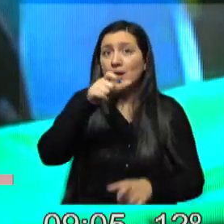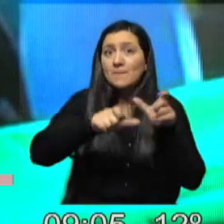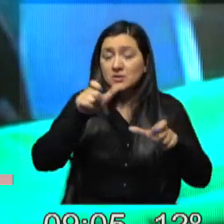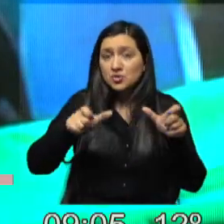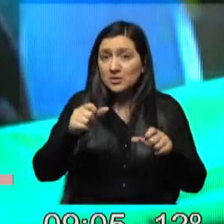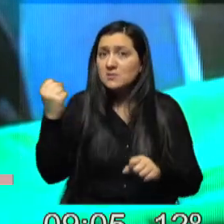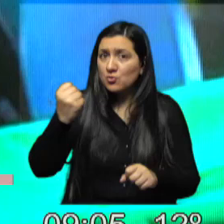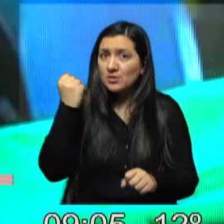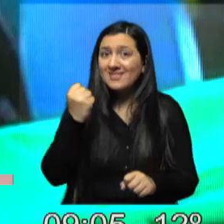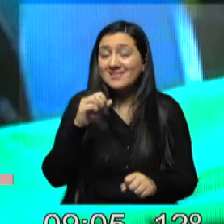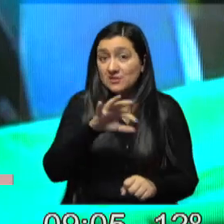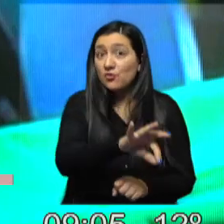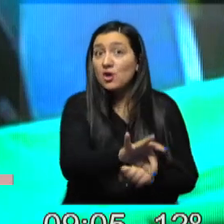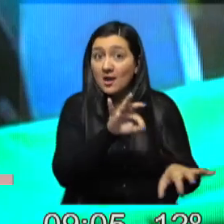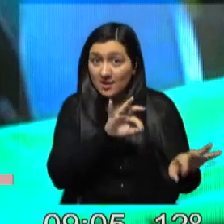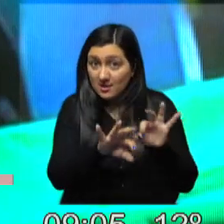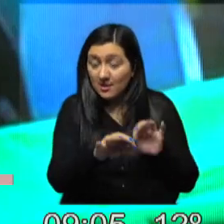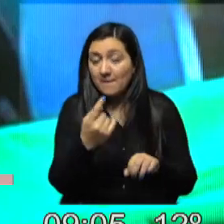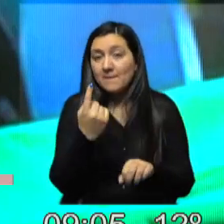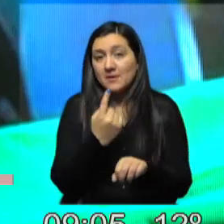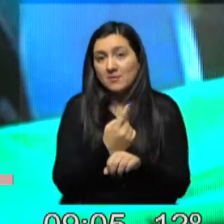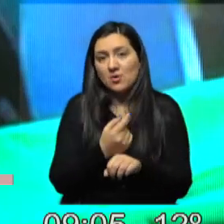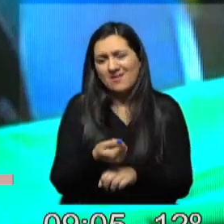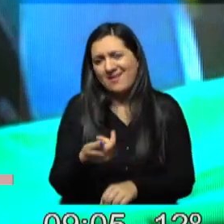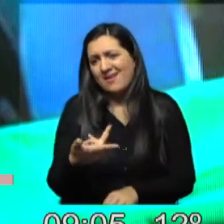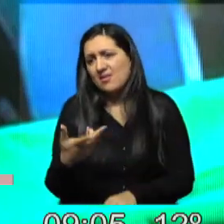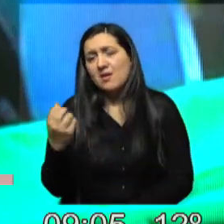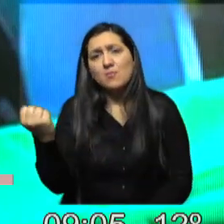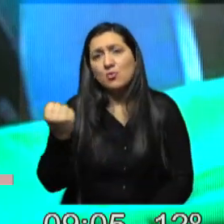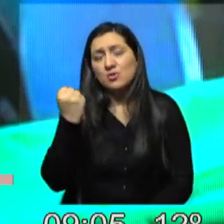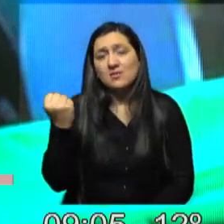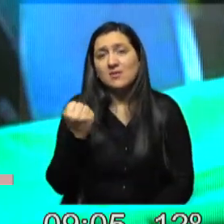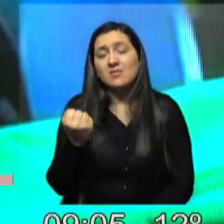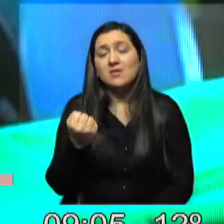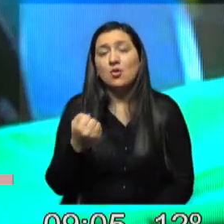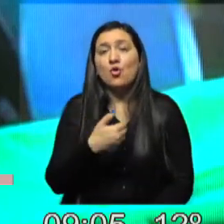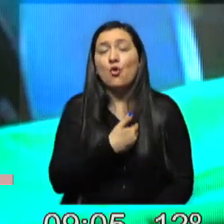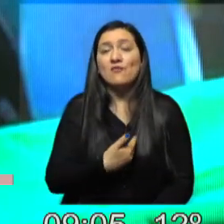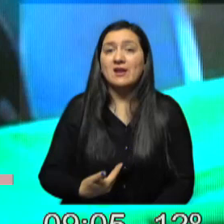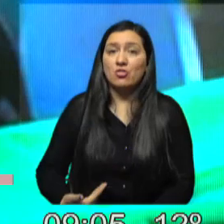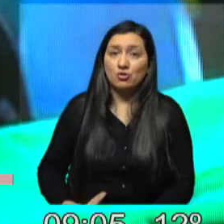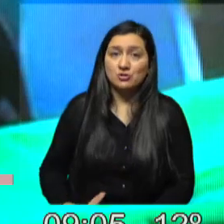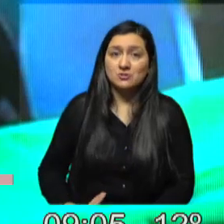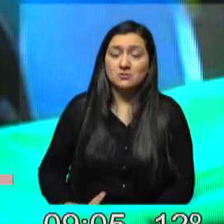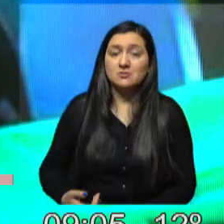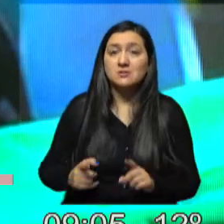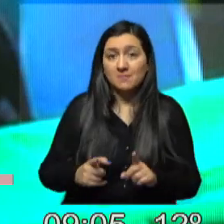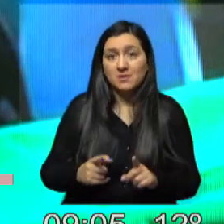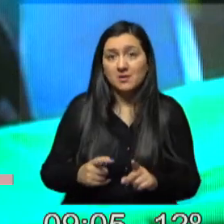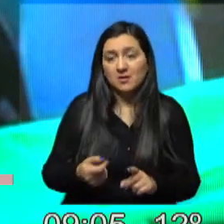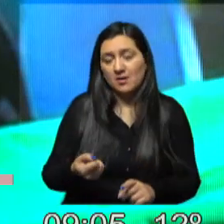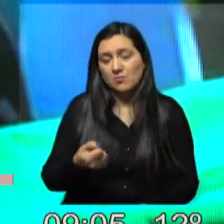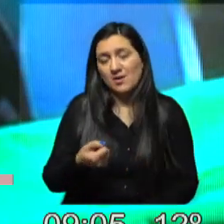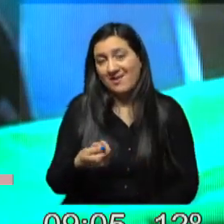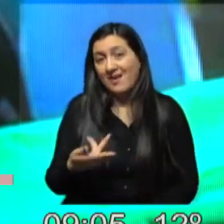electos. Tiene primero un número importante de gobernadores. Además de tener un número importante de